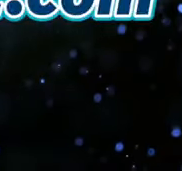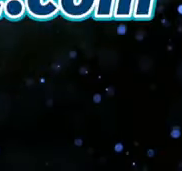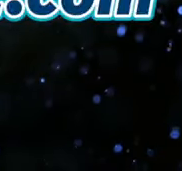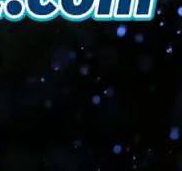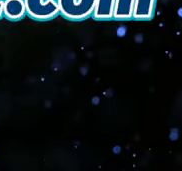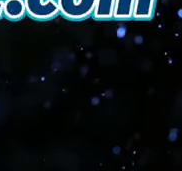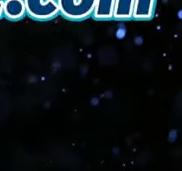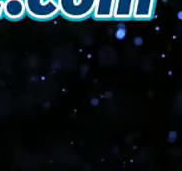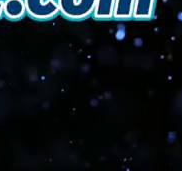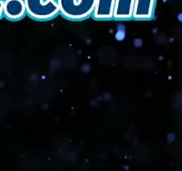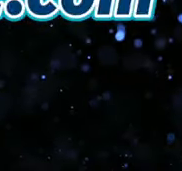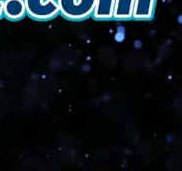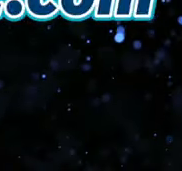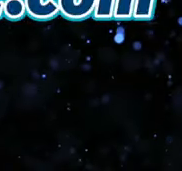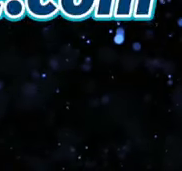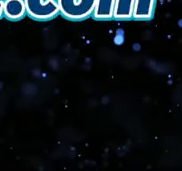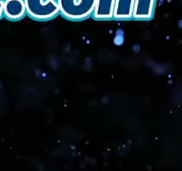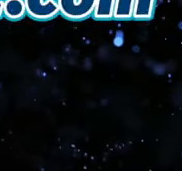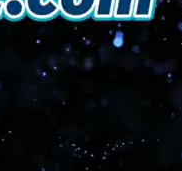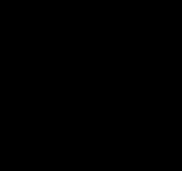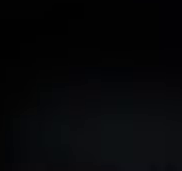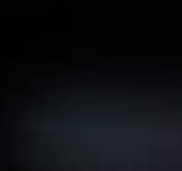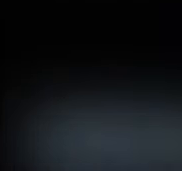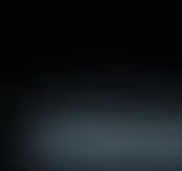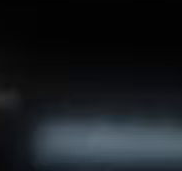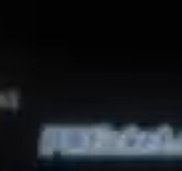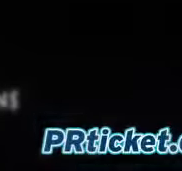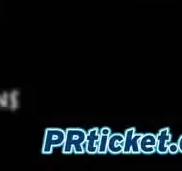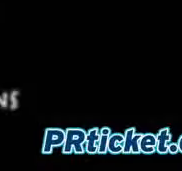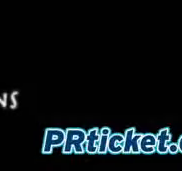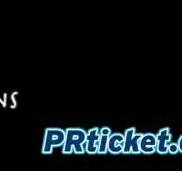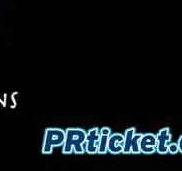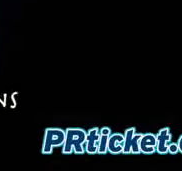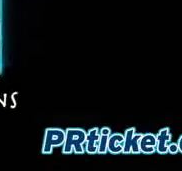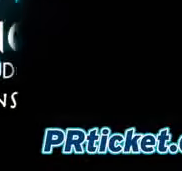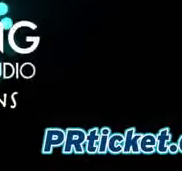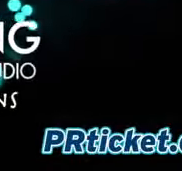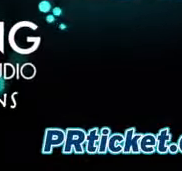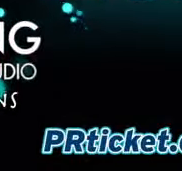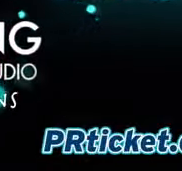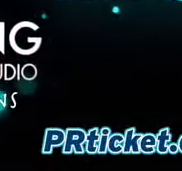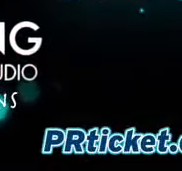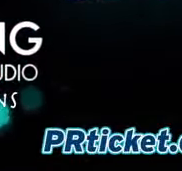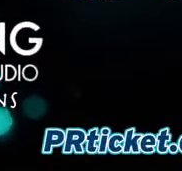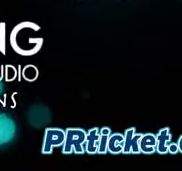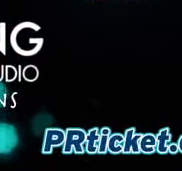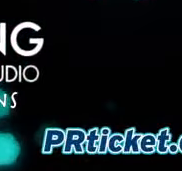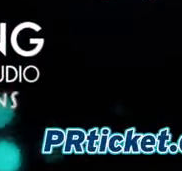PRTicket.com. Produce Macarena Group y Blessing Productions.